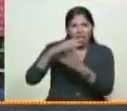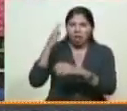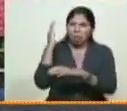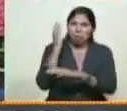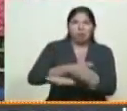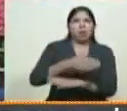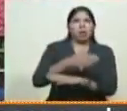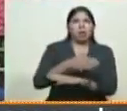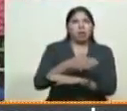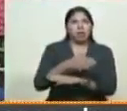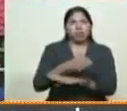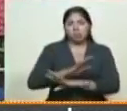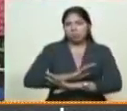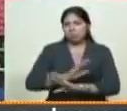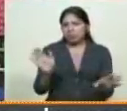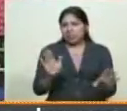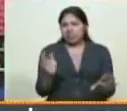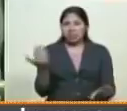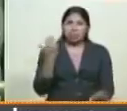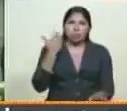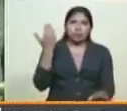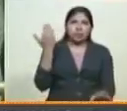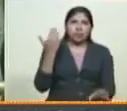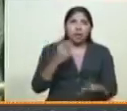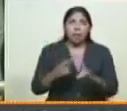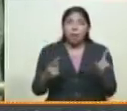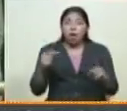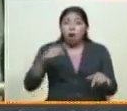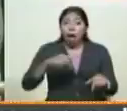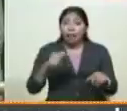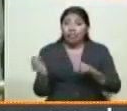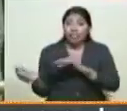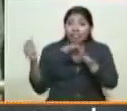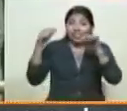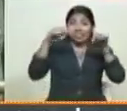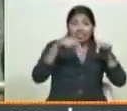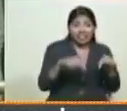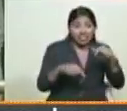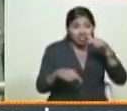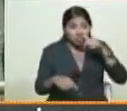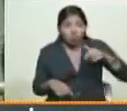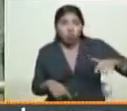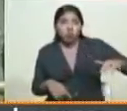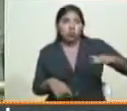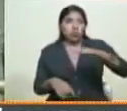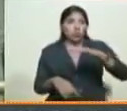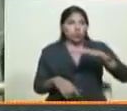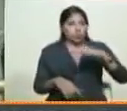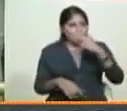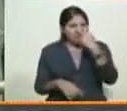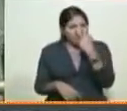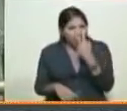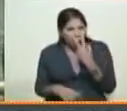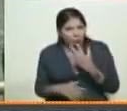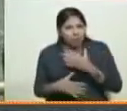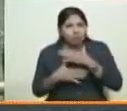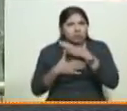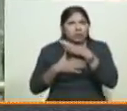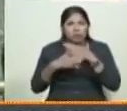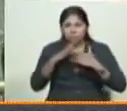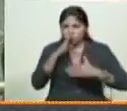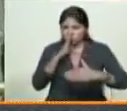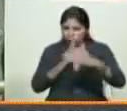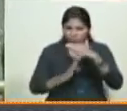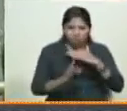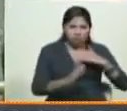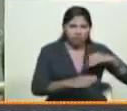Derrotaron a Napoleón en Europa. Pero el pueblo de a pie, el pueblo pobre, el pueblo humilde,